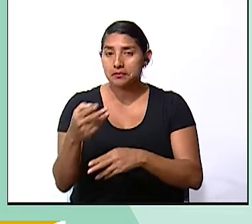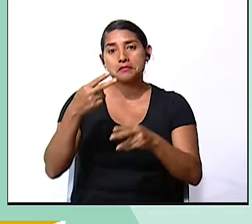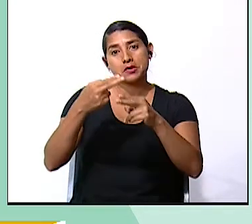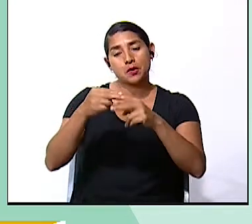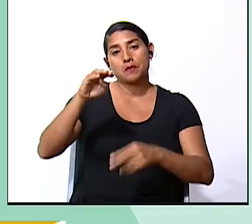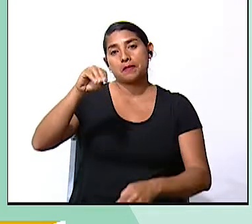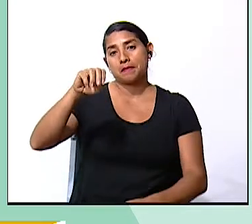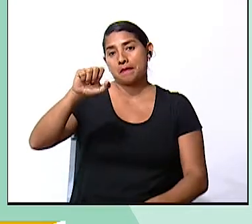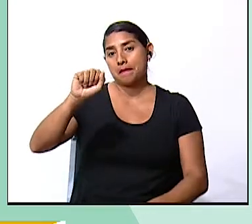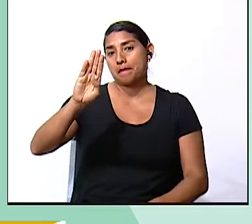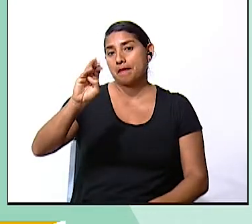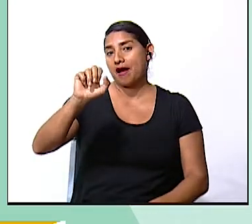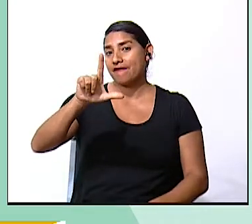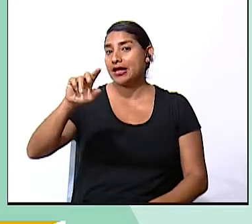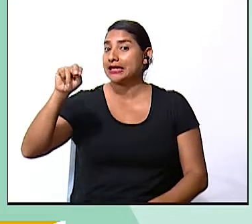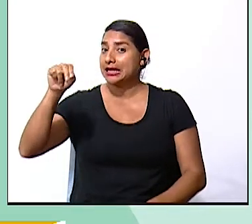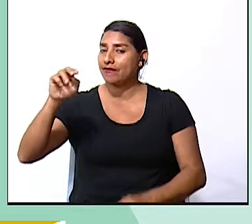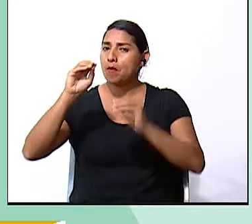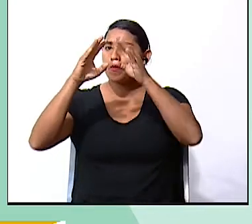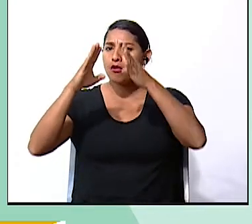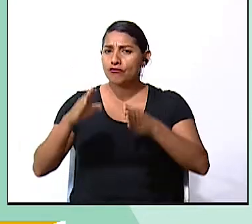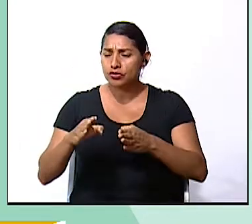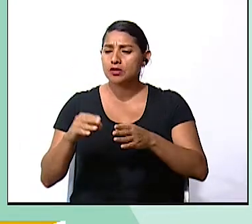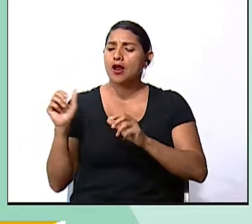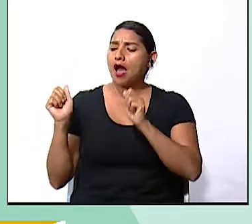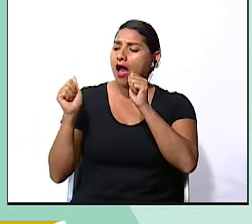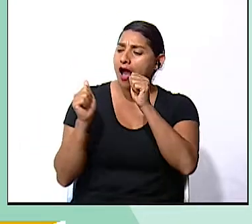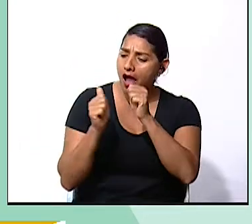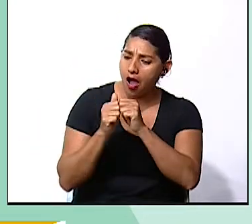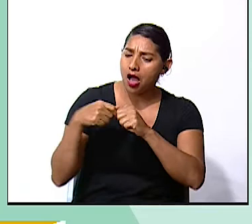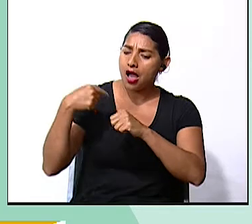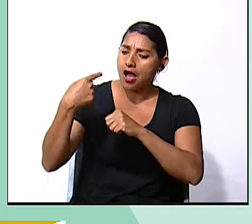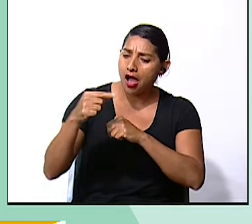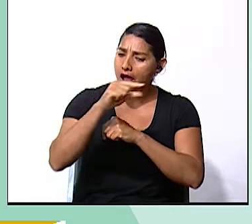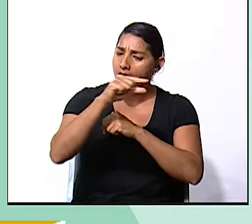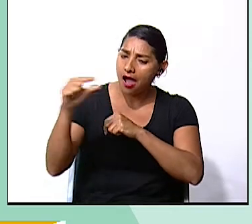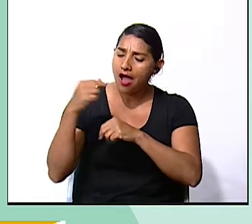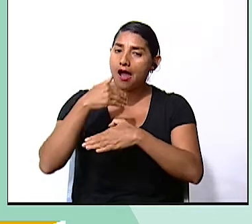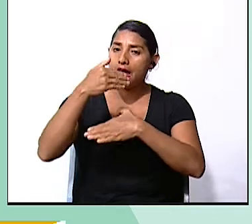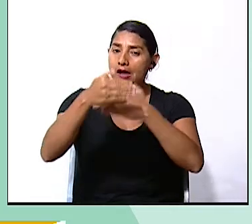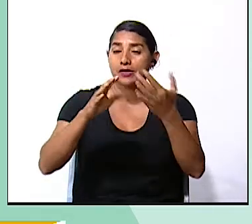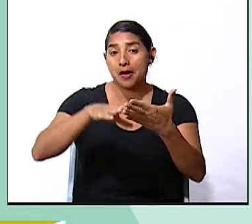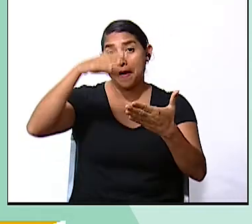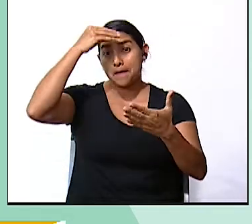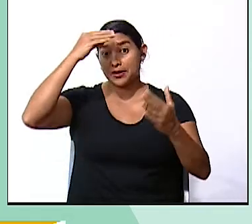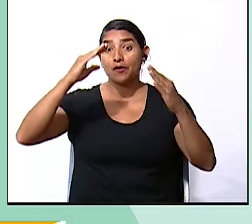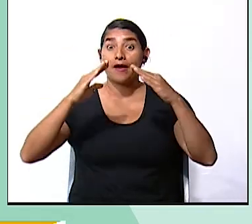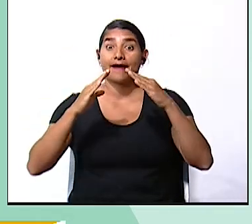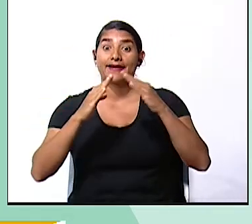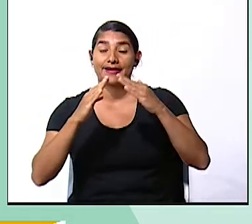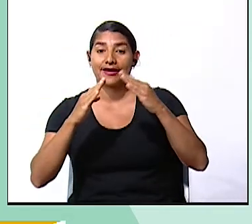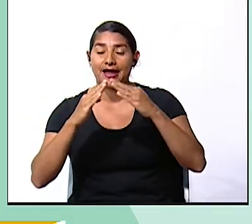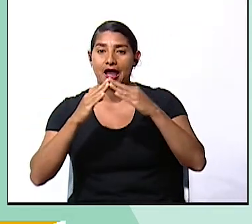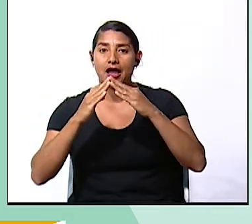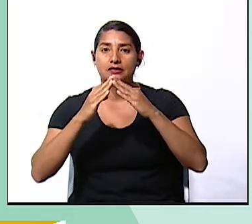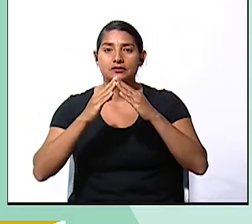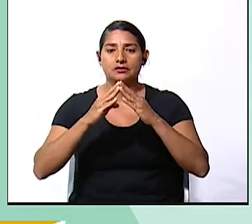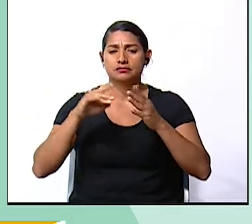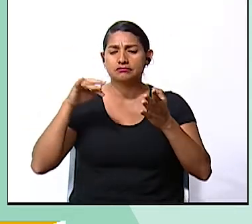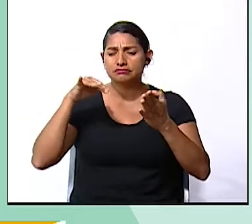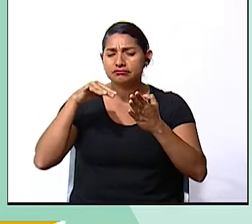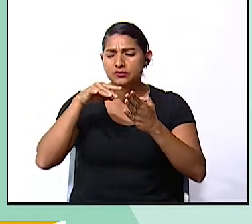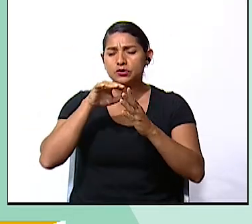es Mabel Navarro y soy la profe que los ha estado acompañando en estos programas de Aprendo en Casa en la